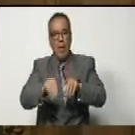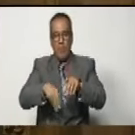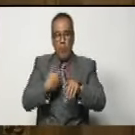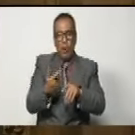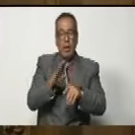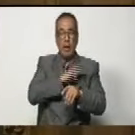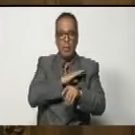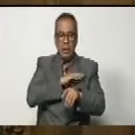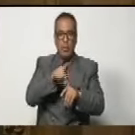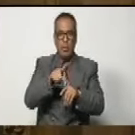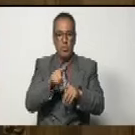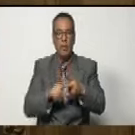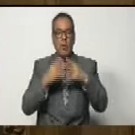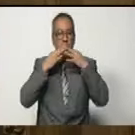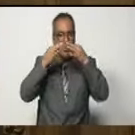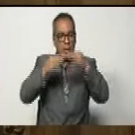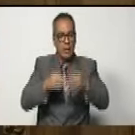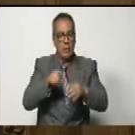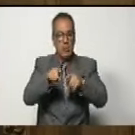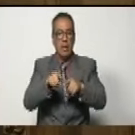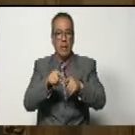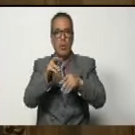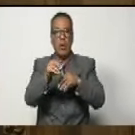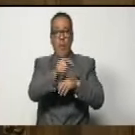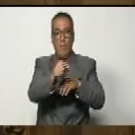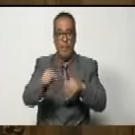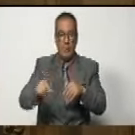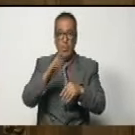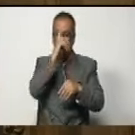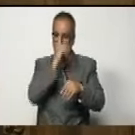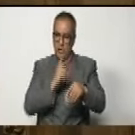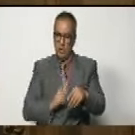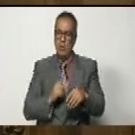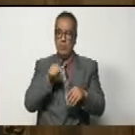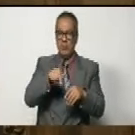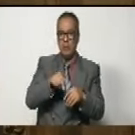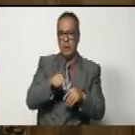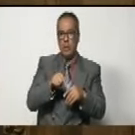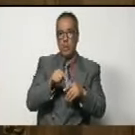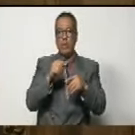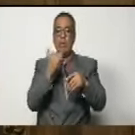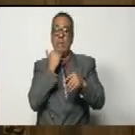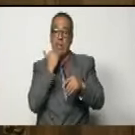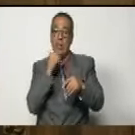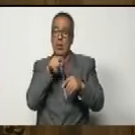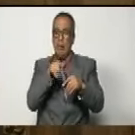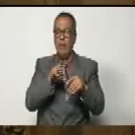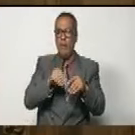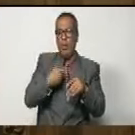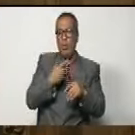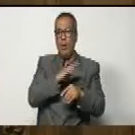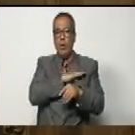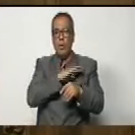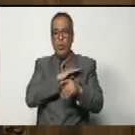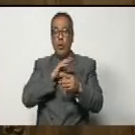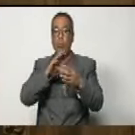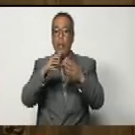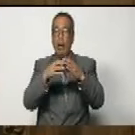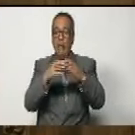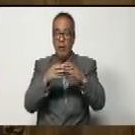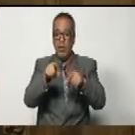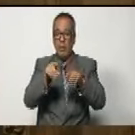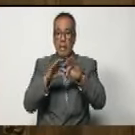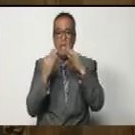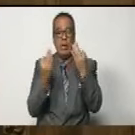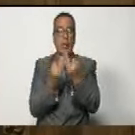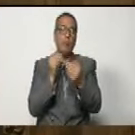de la persona. 2. Garantizar que estén a disposición de las personas con discapacidad lo más cerca posible de su propia comunidad, incluso en las